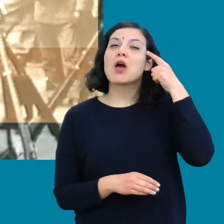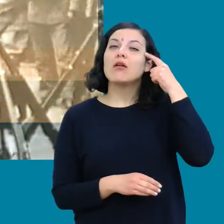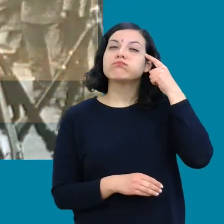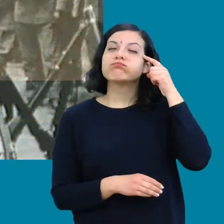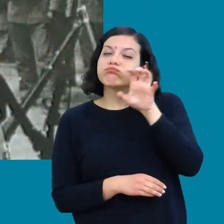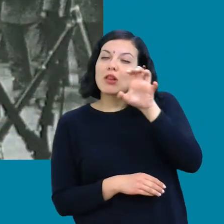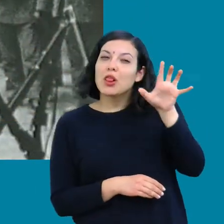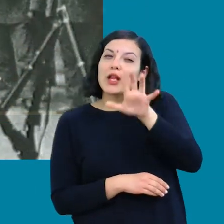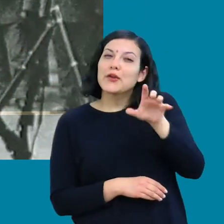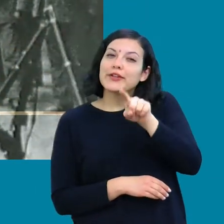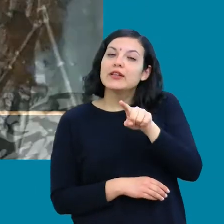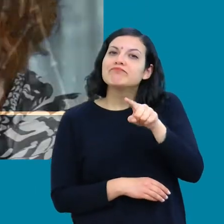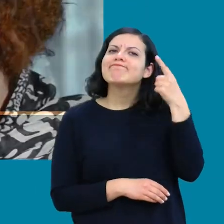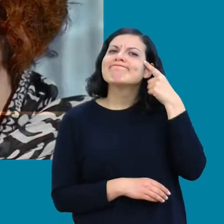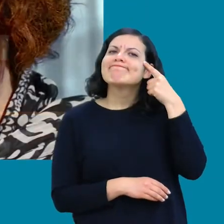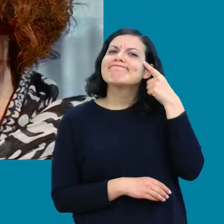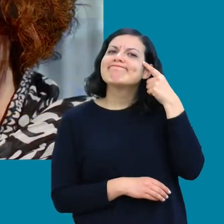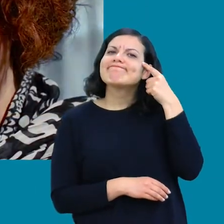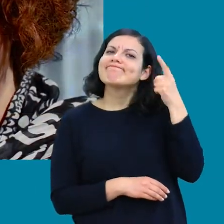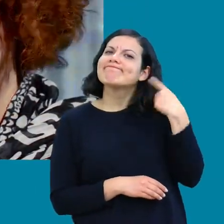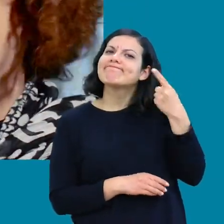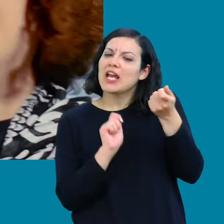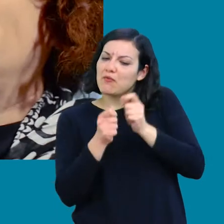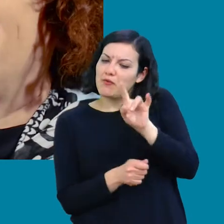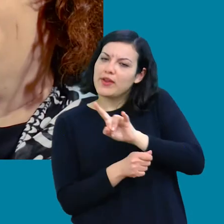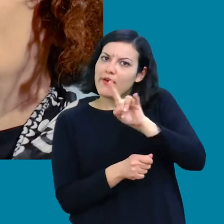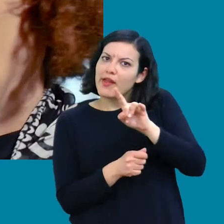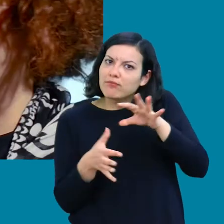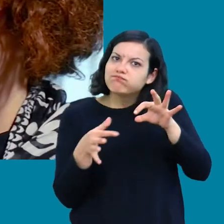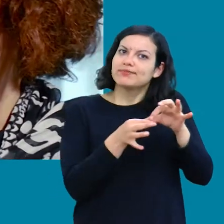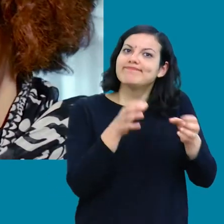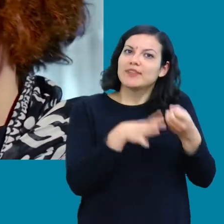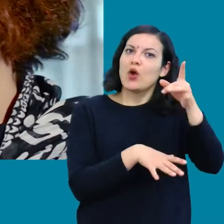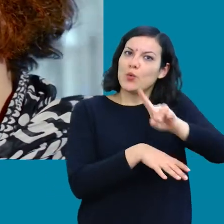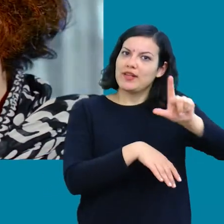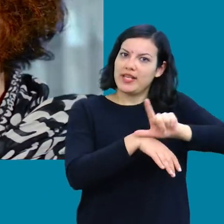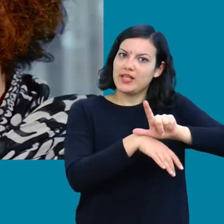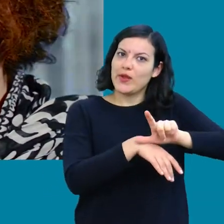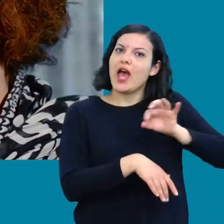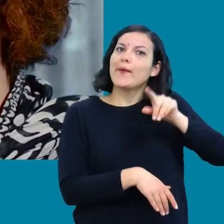Pensando en la cuestión regional, pensábamos a la reforma desde la creación del litoral en